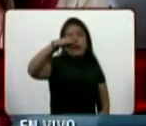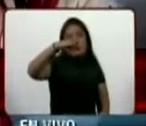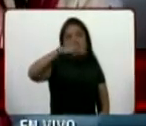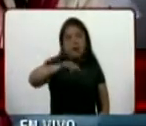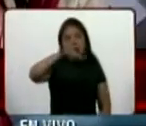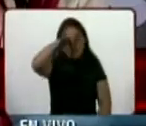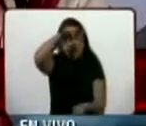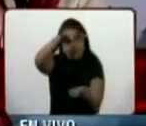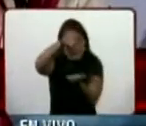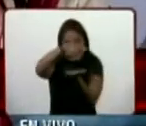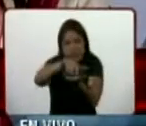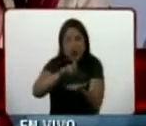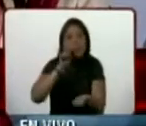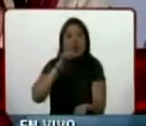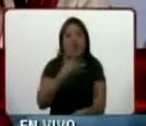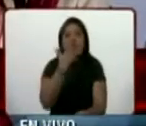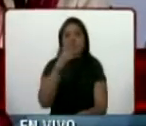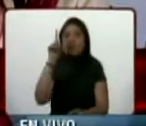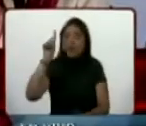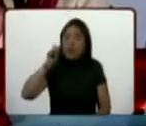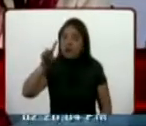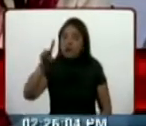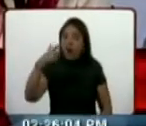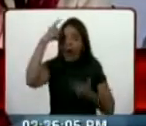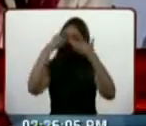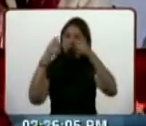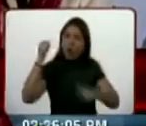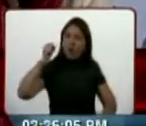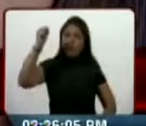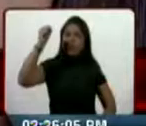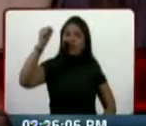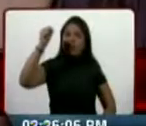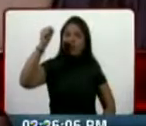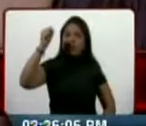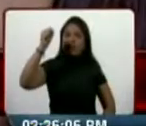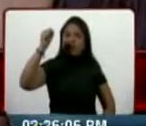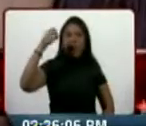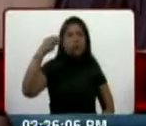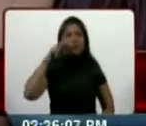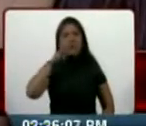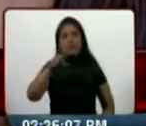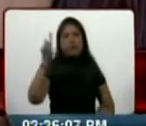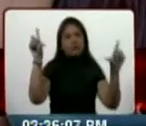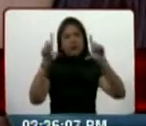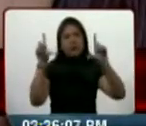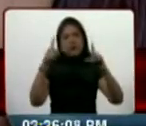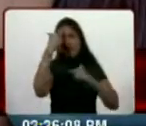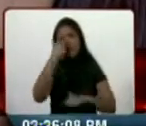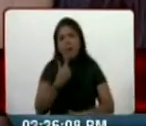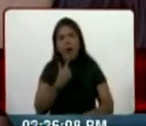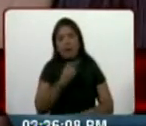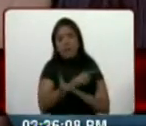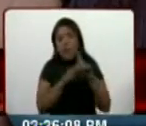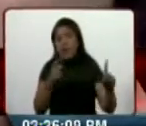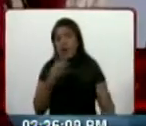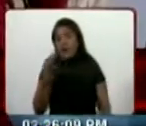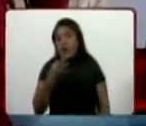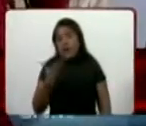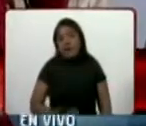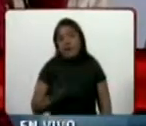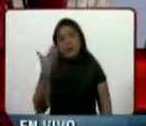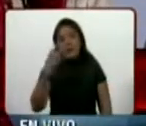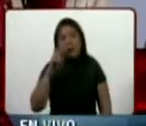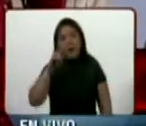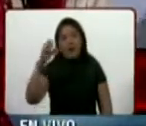y luego él bajó con su puño así izquierdo arriba. Qué imagen tan hermosa, hoy no la he visto en televisión. Esa es una imagen histórica cuando él viene